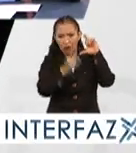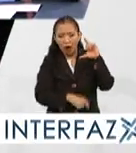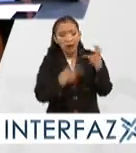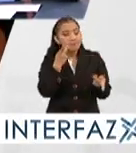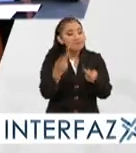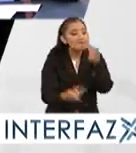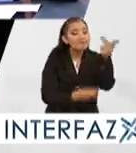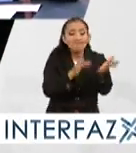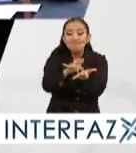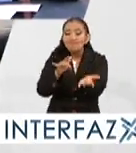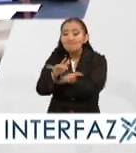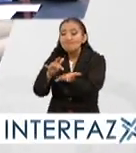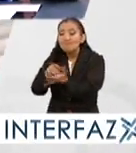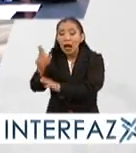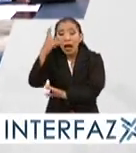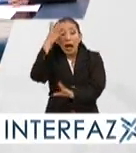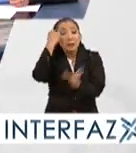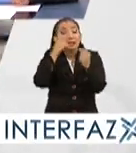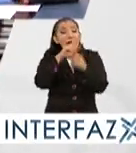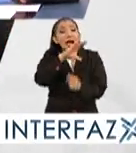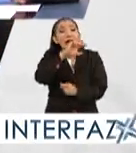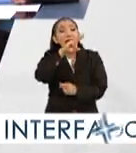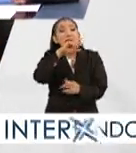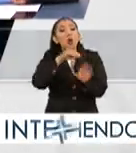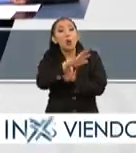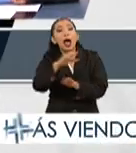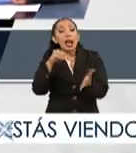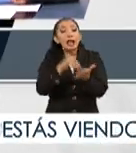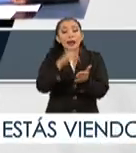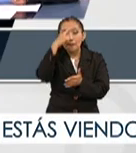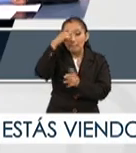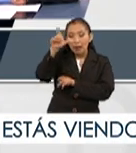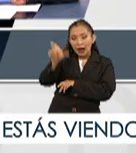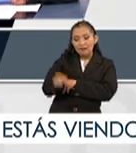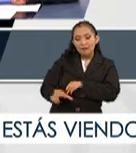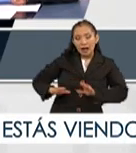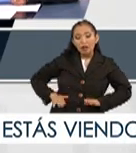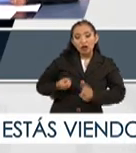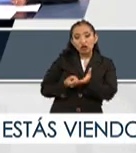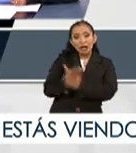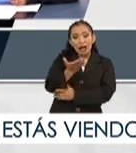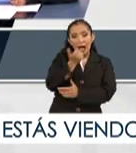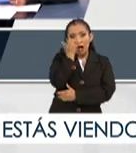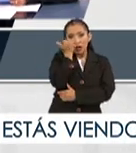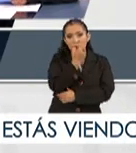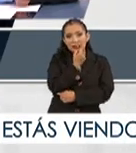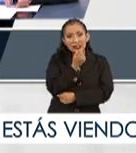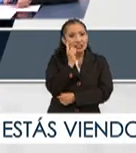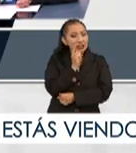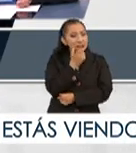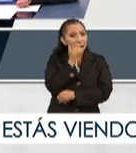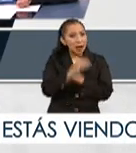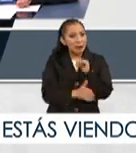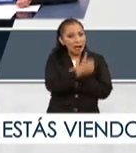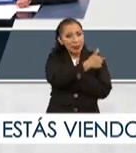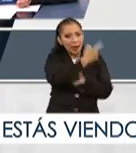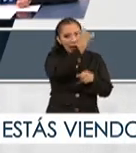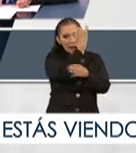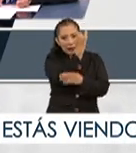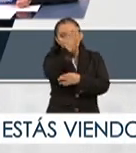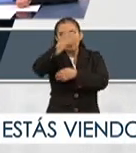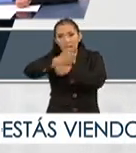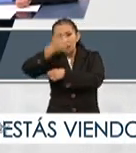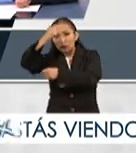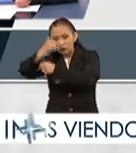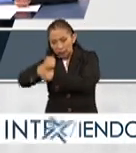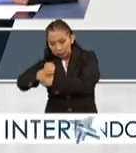Ahí definimos los aprendizajes clave y el perfil de egreso de las niñas y niños al terminar cada uno de los niveles, cada